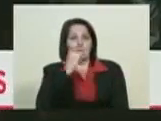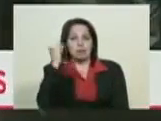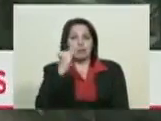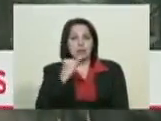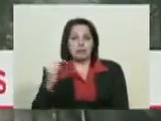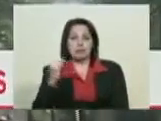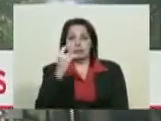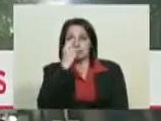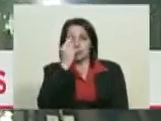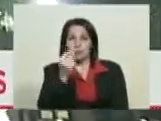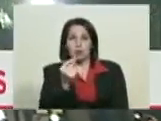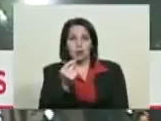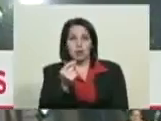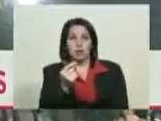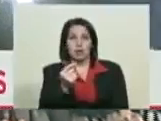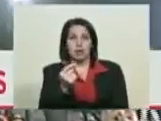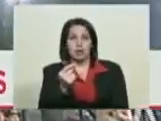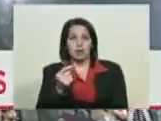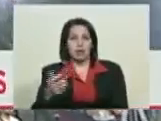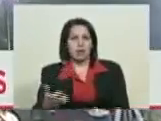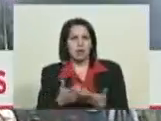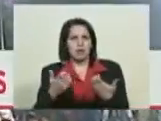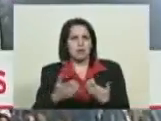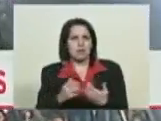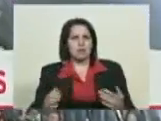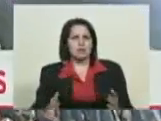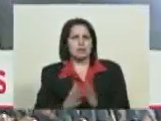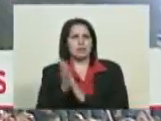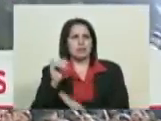Inés. Un día como hoy,